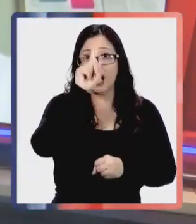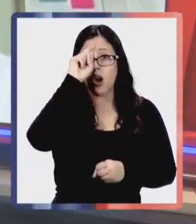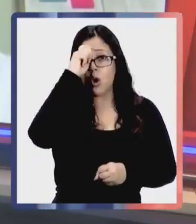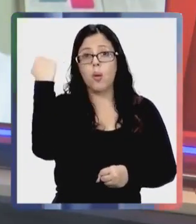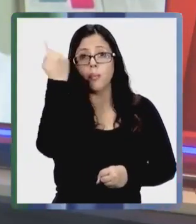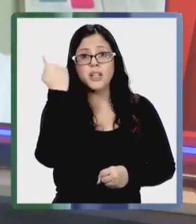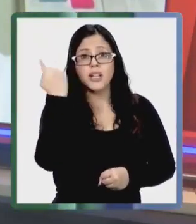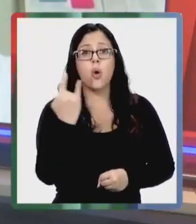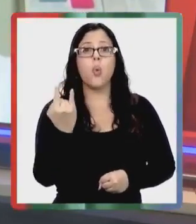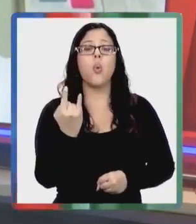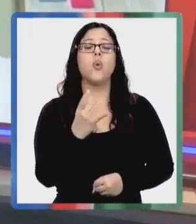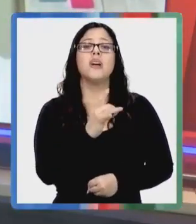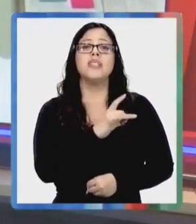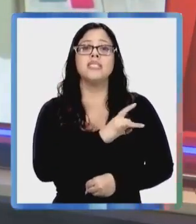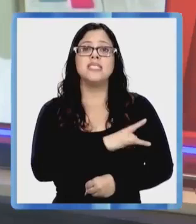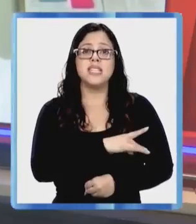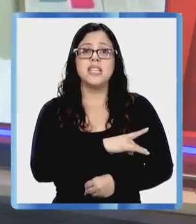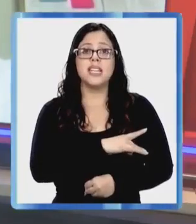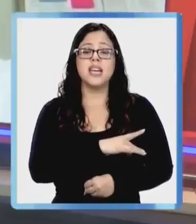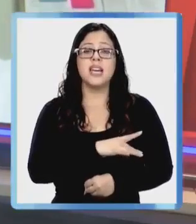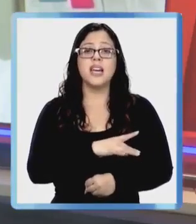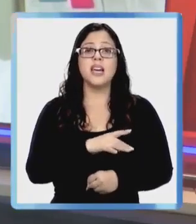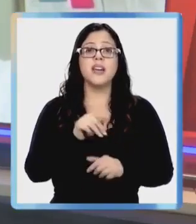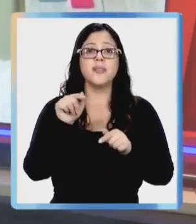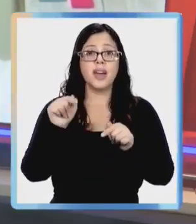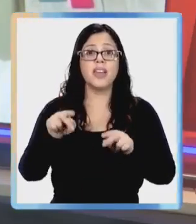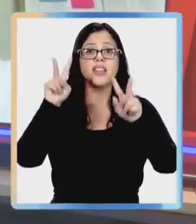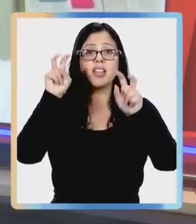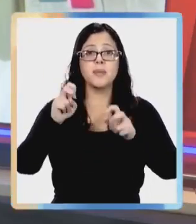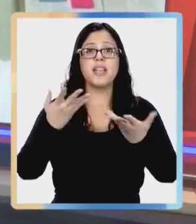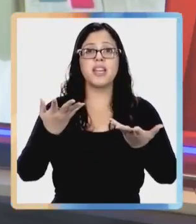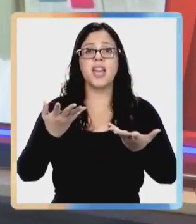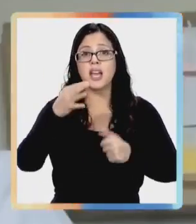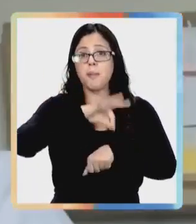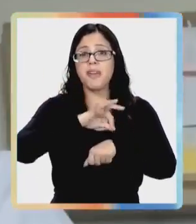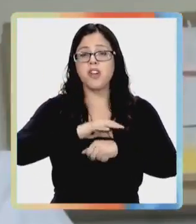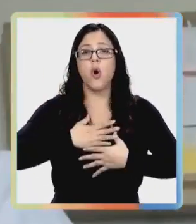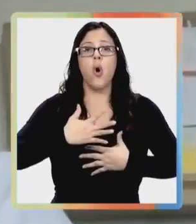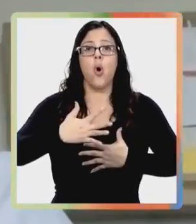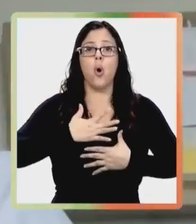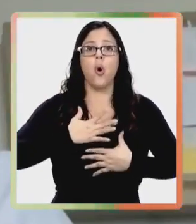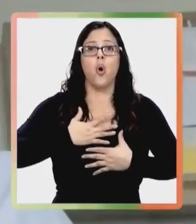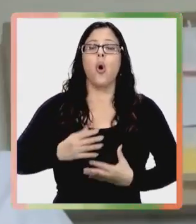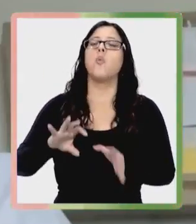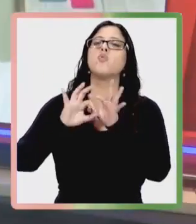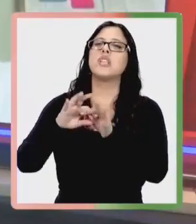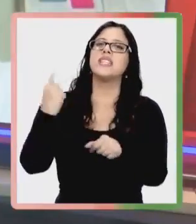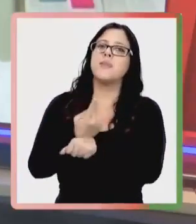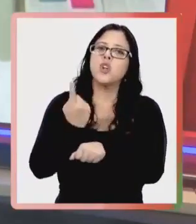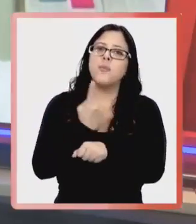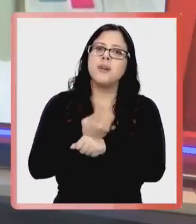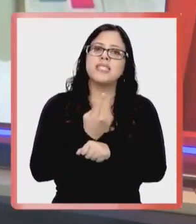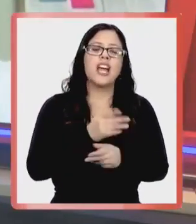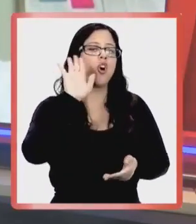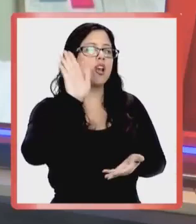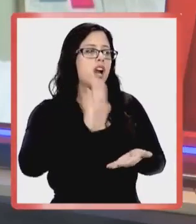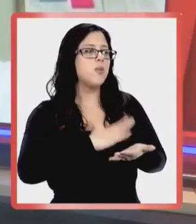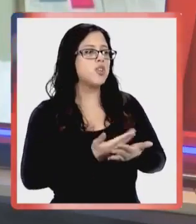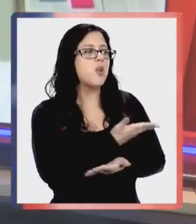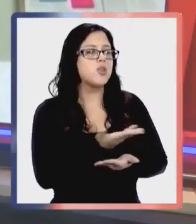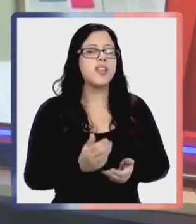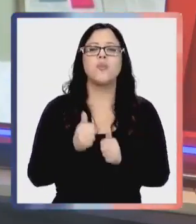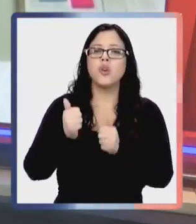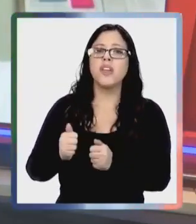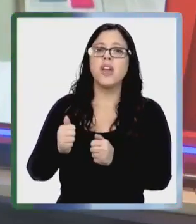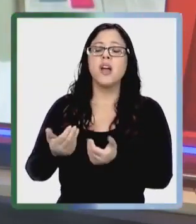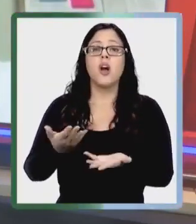de Chile. Le damos la bienvenida y doctor, muchísimas gracias por conversar con las regiones de nuestro país. Hola, ¿cómo están ustedes? Bien, muchísimas gracias. Doctor, la